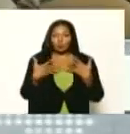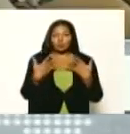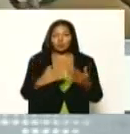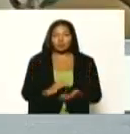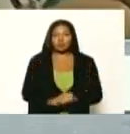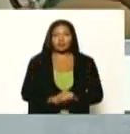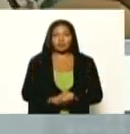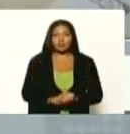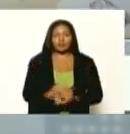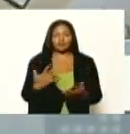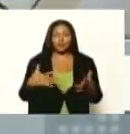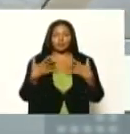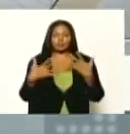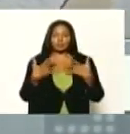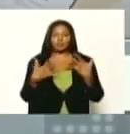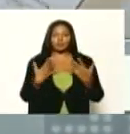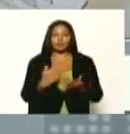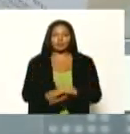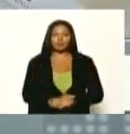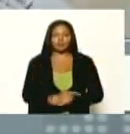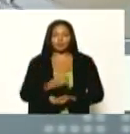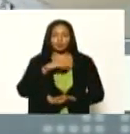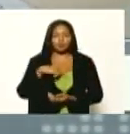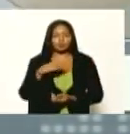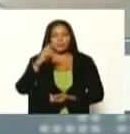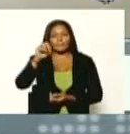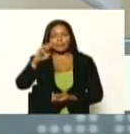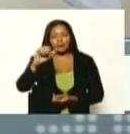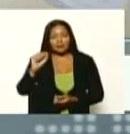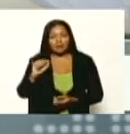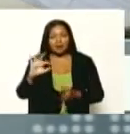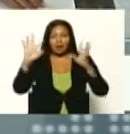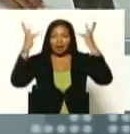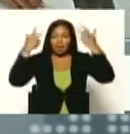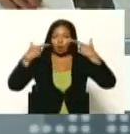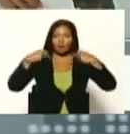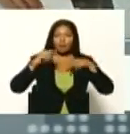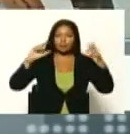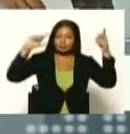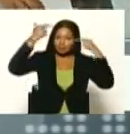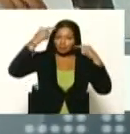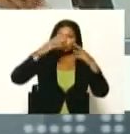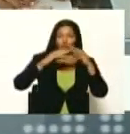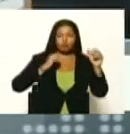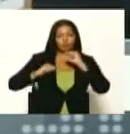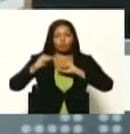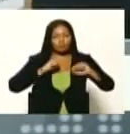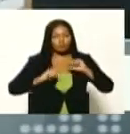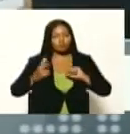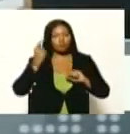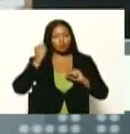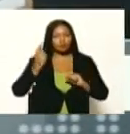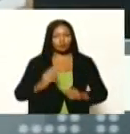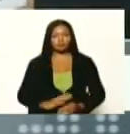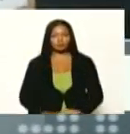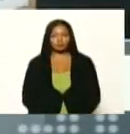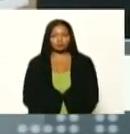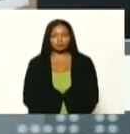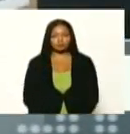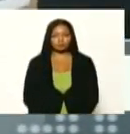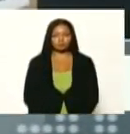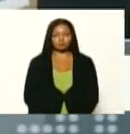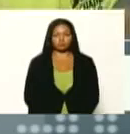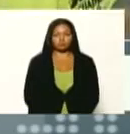lanzando cohetes de felicidad. Nuestra María, la leona de Chávez, y todo el movimiento feminista